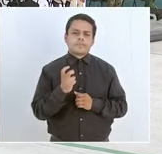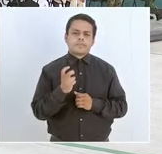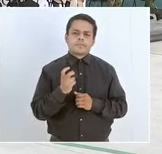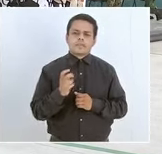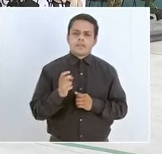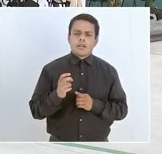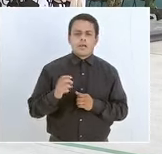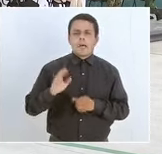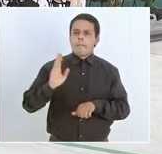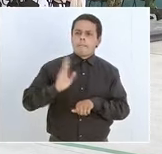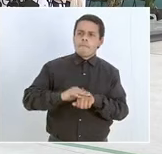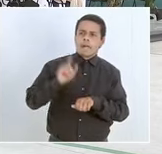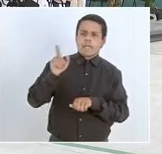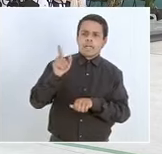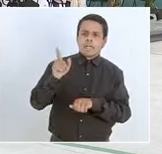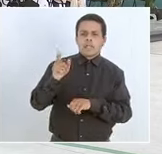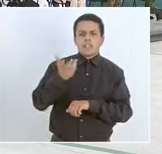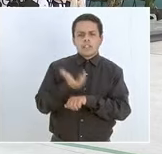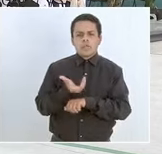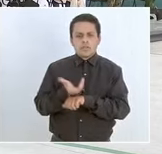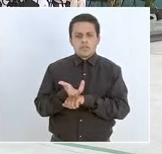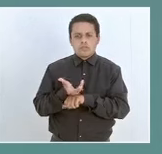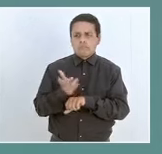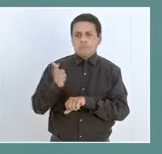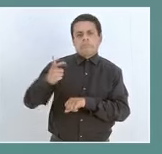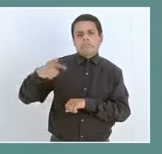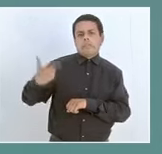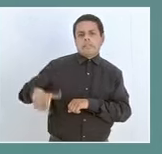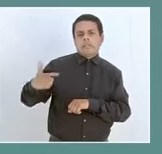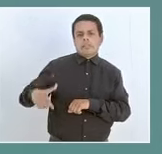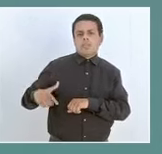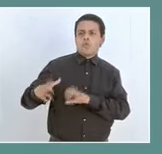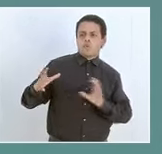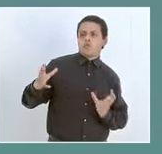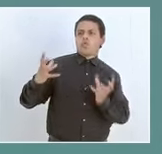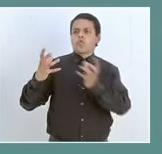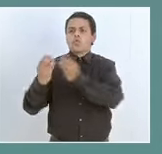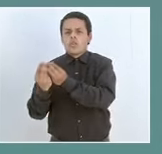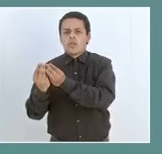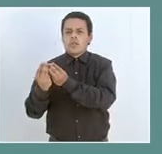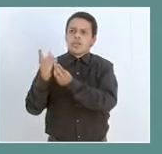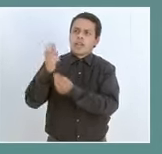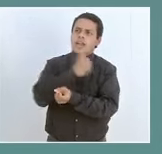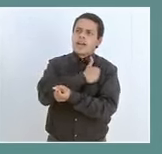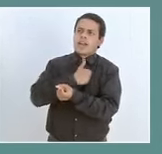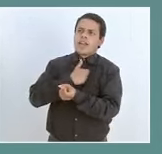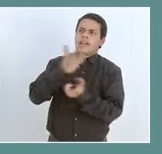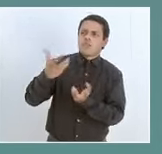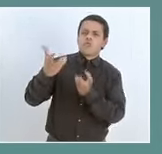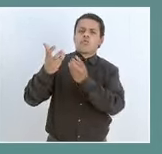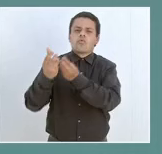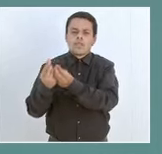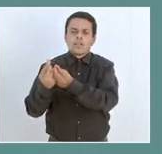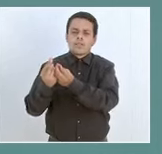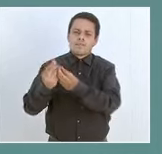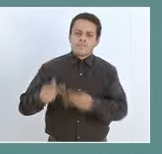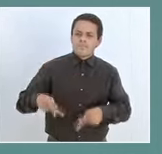el mercado más grande del mundo, la integración con Estados Unidos y con Canadá.